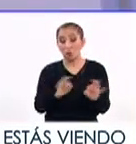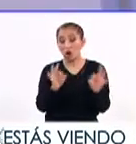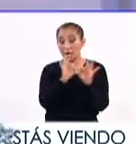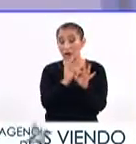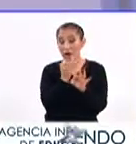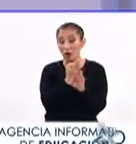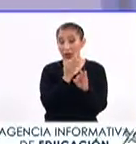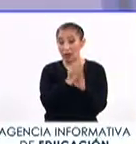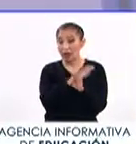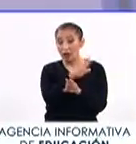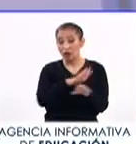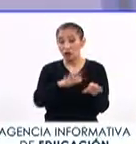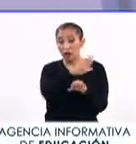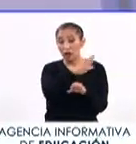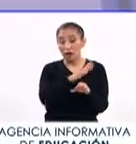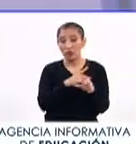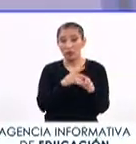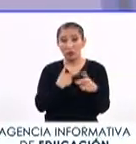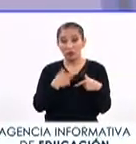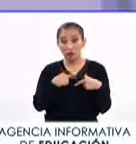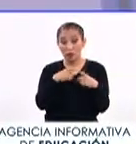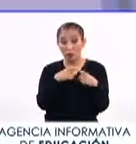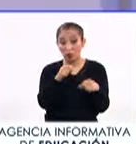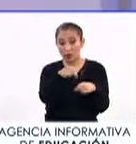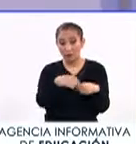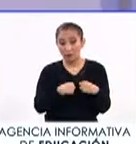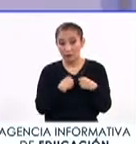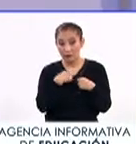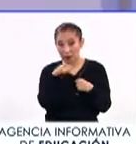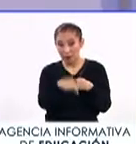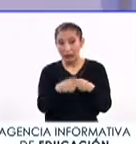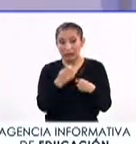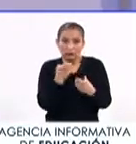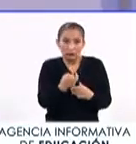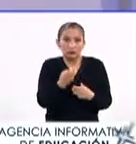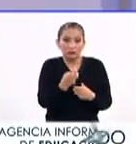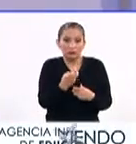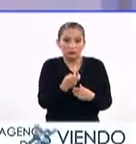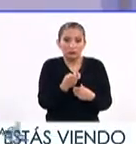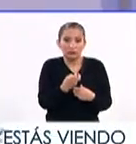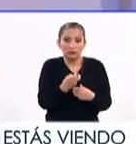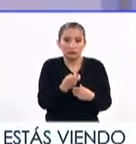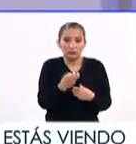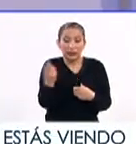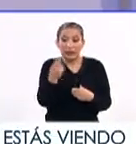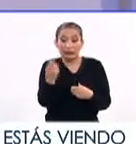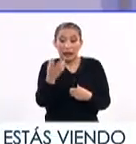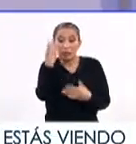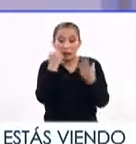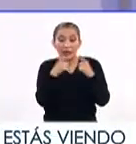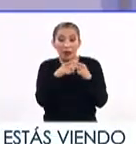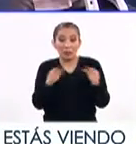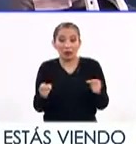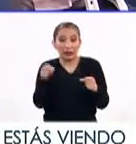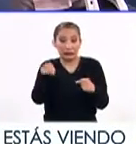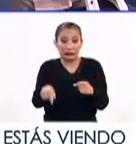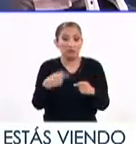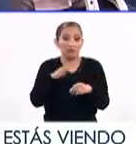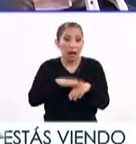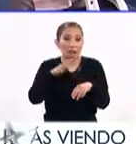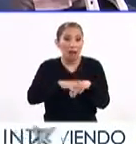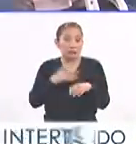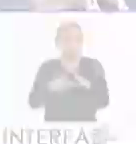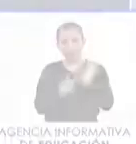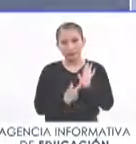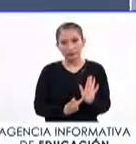importante ahorita toda la población japonesa que está y bueno, que por ende la necesidad de aprender japonés está cada vez